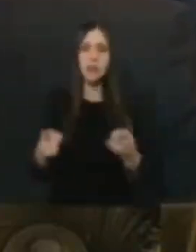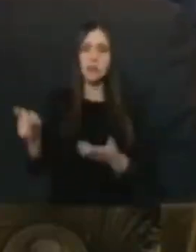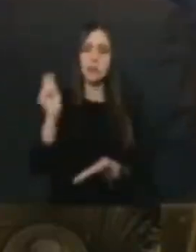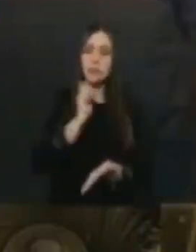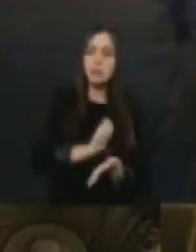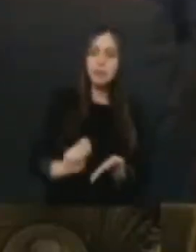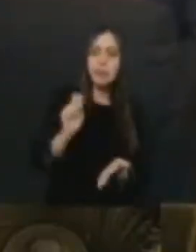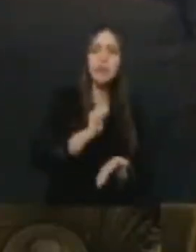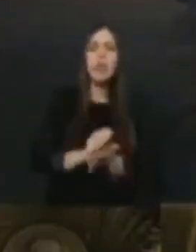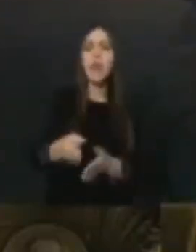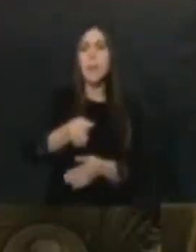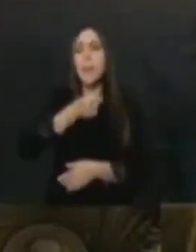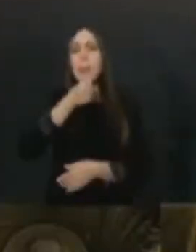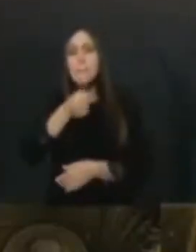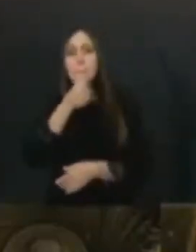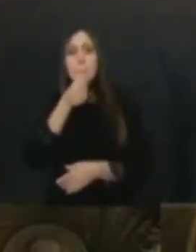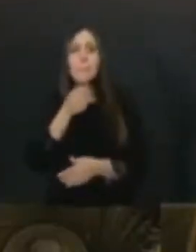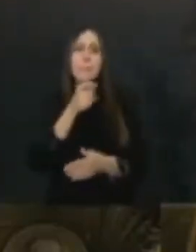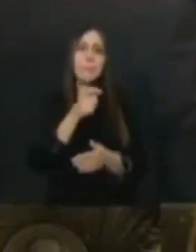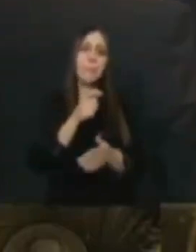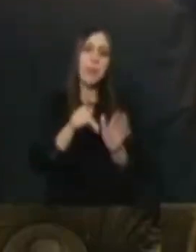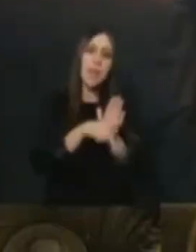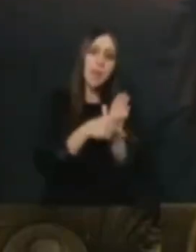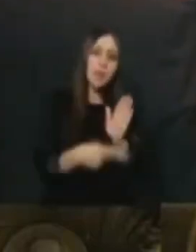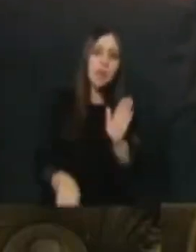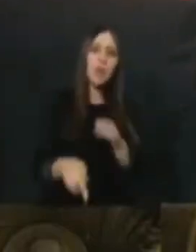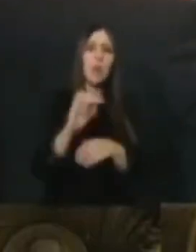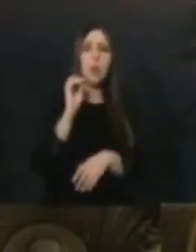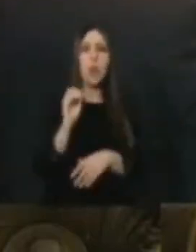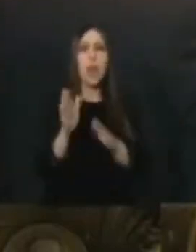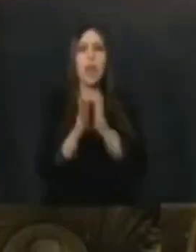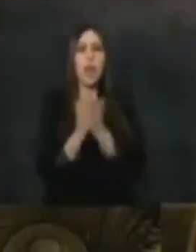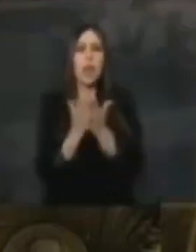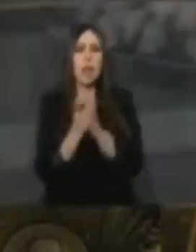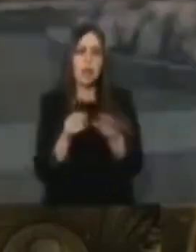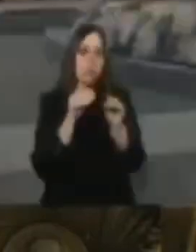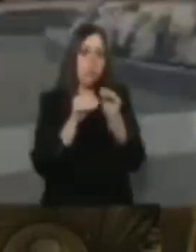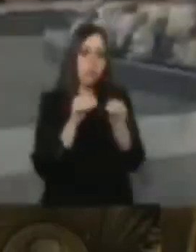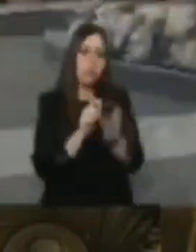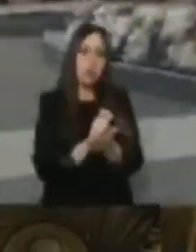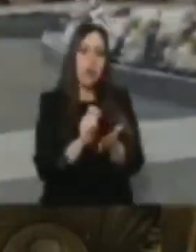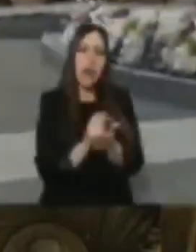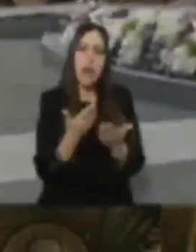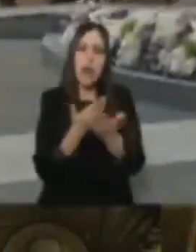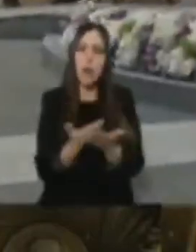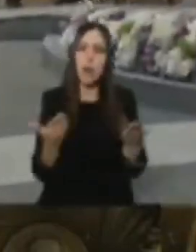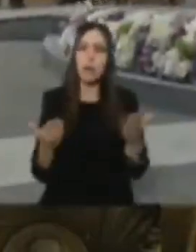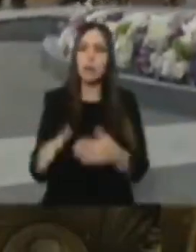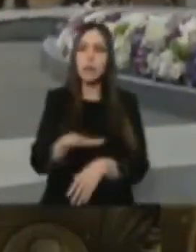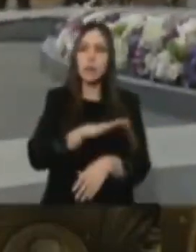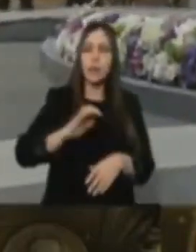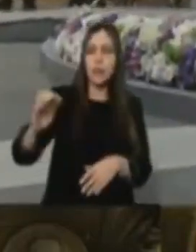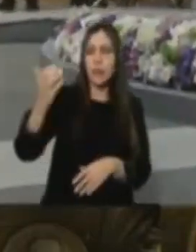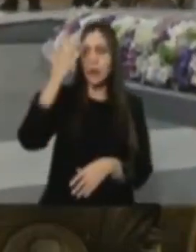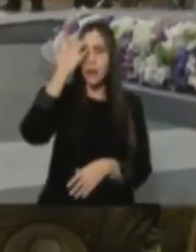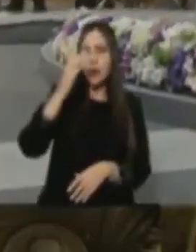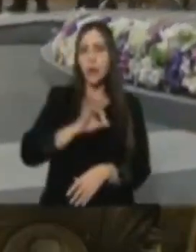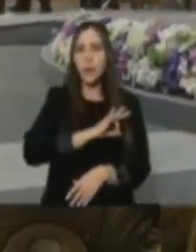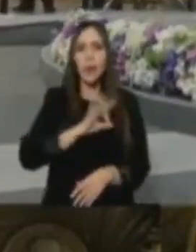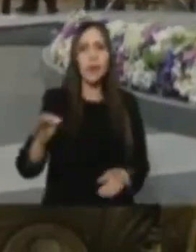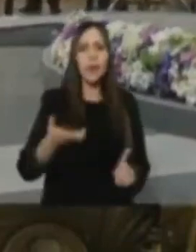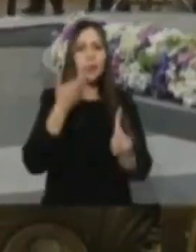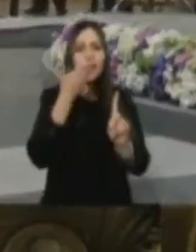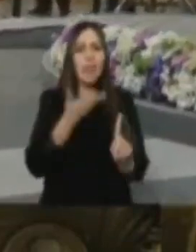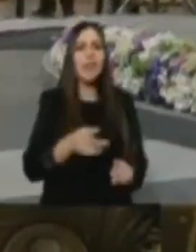participaciones periodísticas y de sus propios libros, sin duda podemos conocer quién es